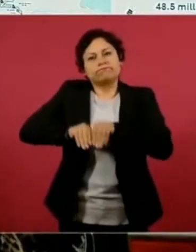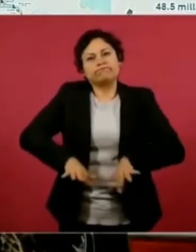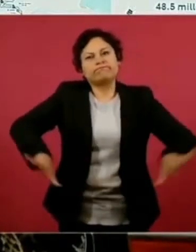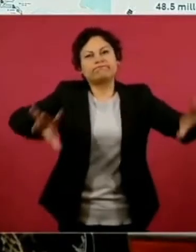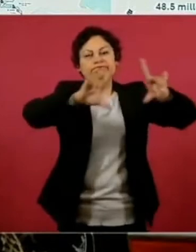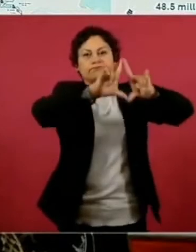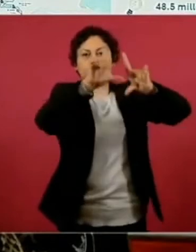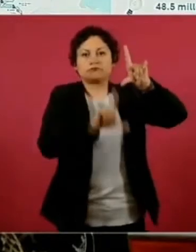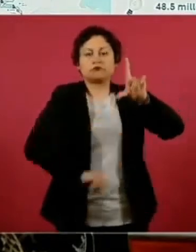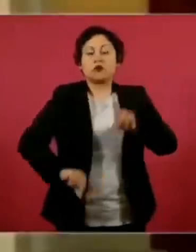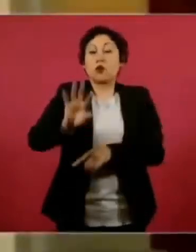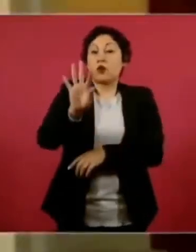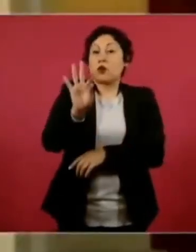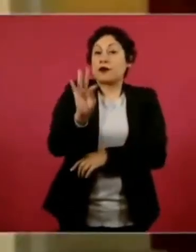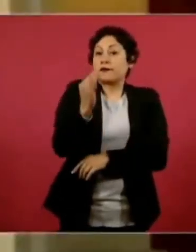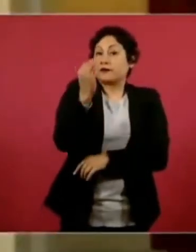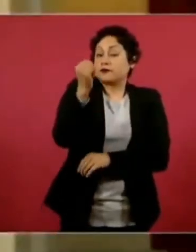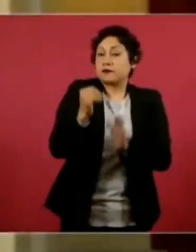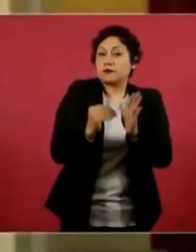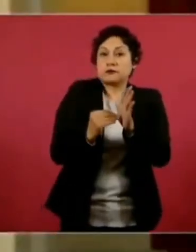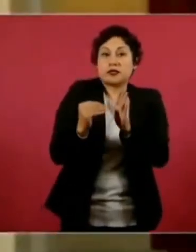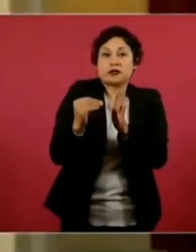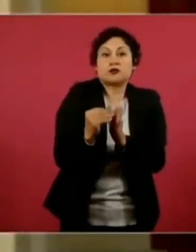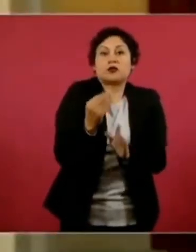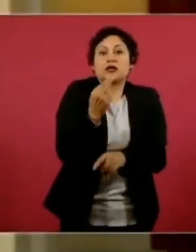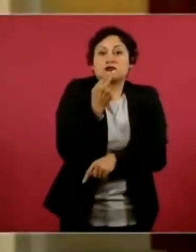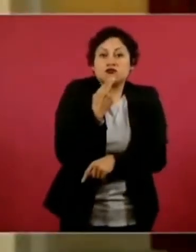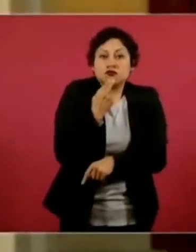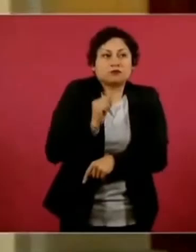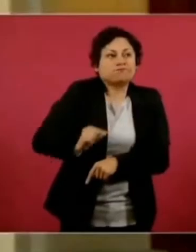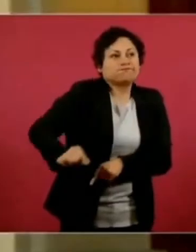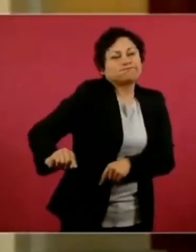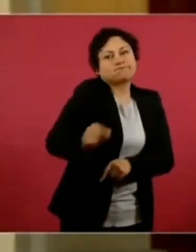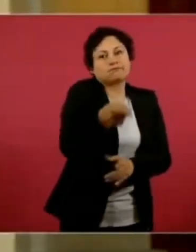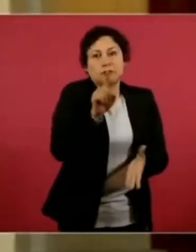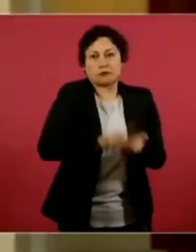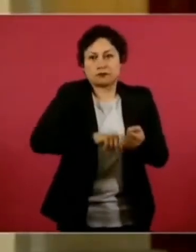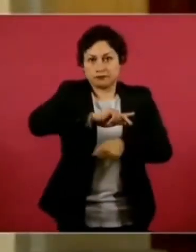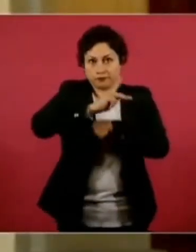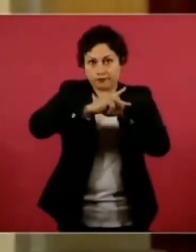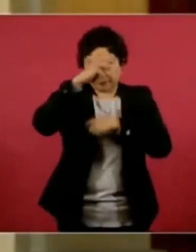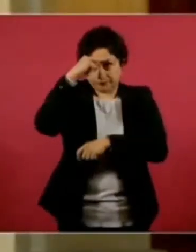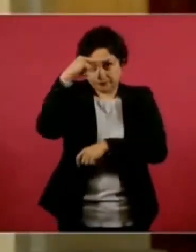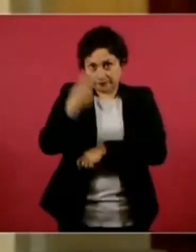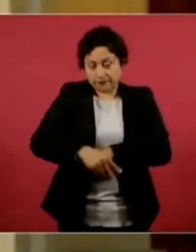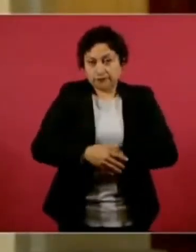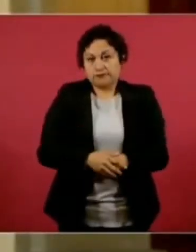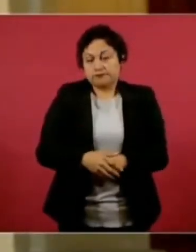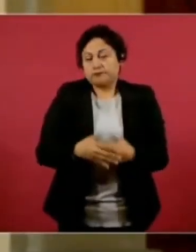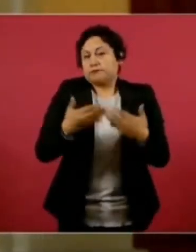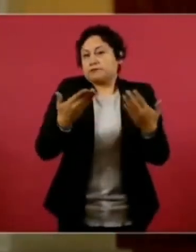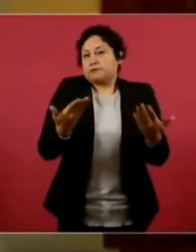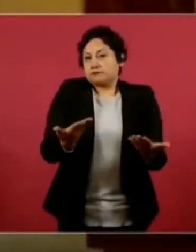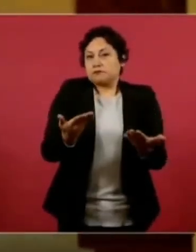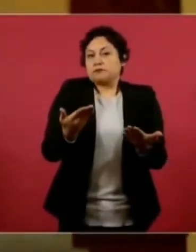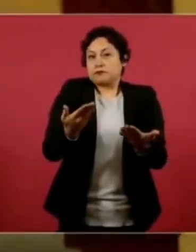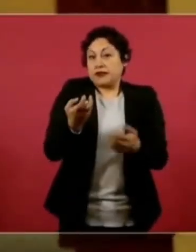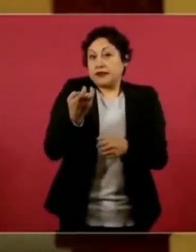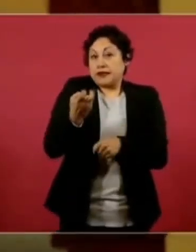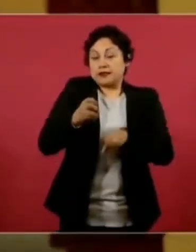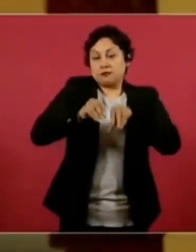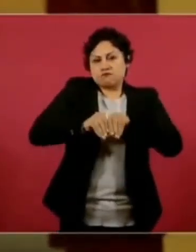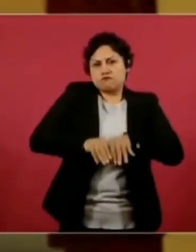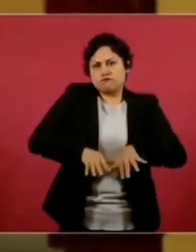millones de usuarios que tenemos a nivel nacional, en términos de continuidad y calidad del servicio. Es